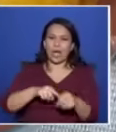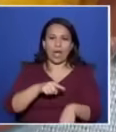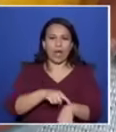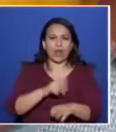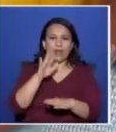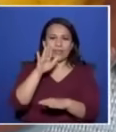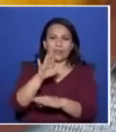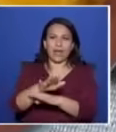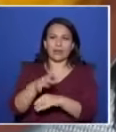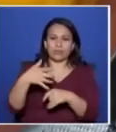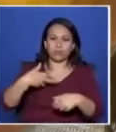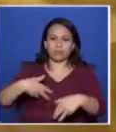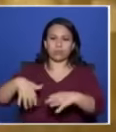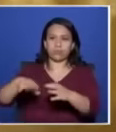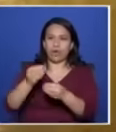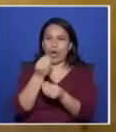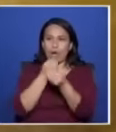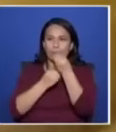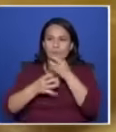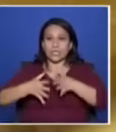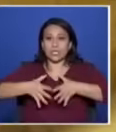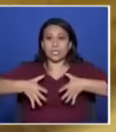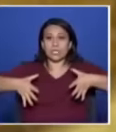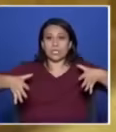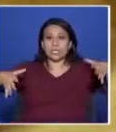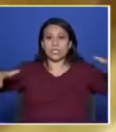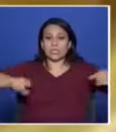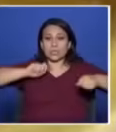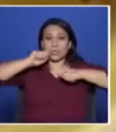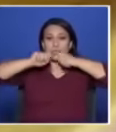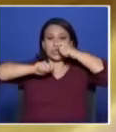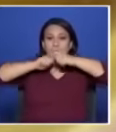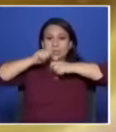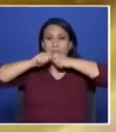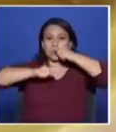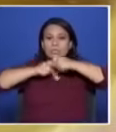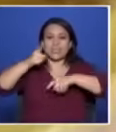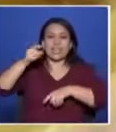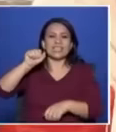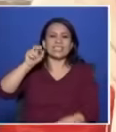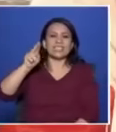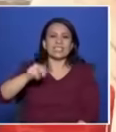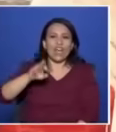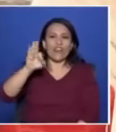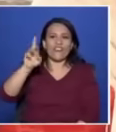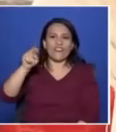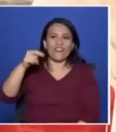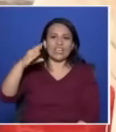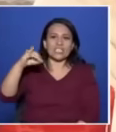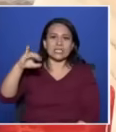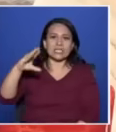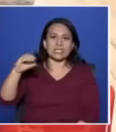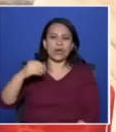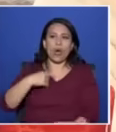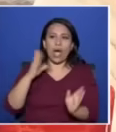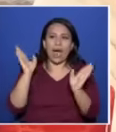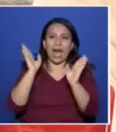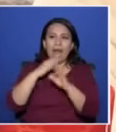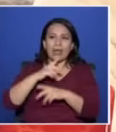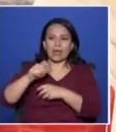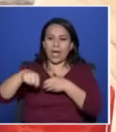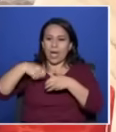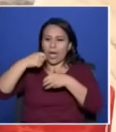de la tarde se realizará el motepata más grande del mundo en la plazoleta de San Francisco. Estaremos dando de manera